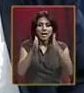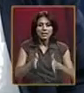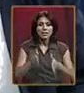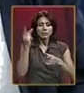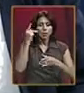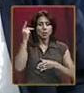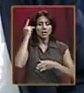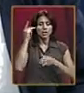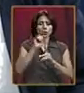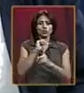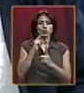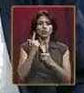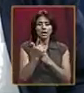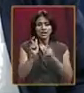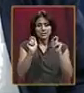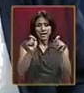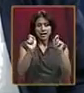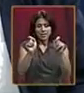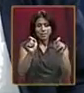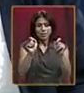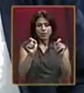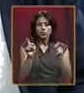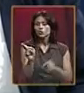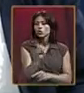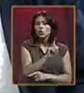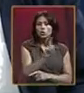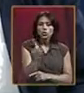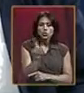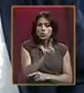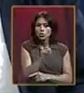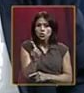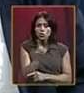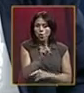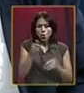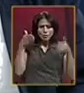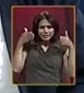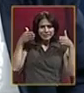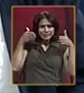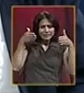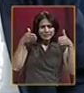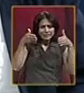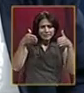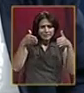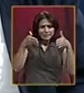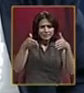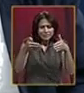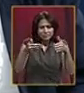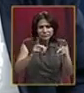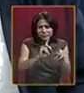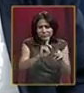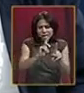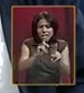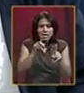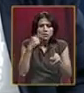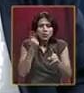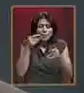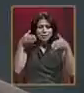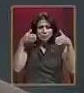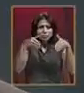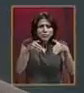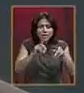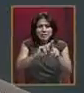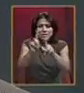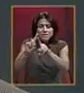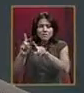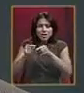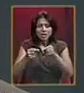incluso académicos, no vayamos a concentrarnos tanto en el exacerbamiento de las diferencias y de los